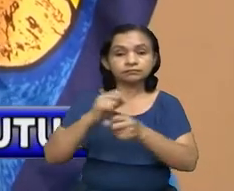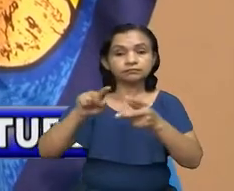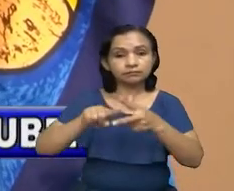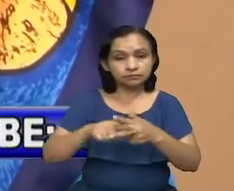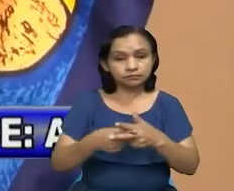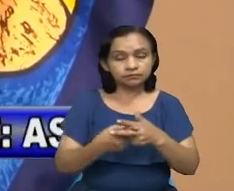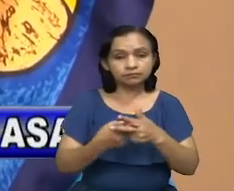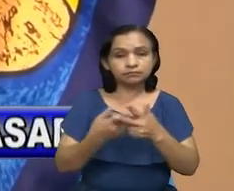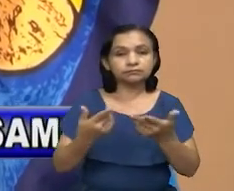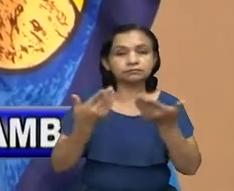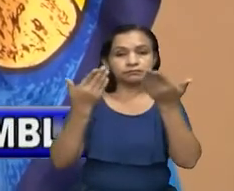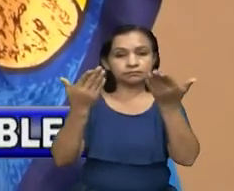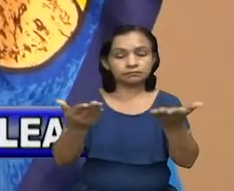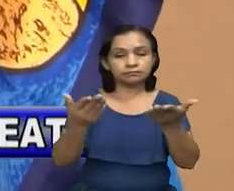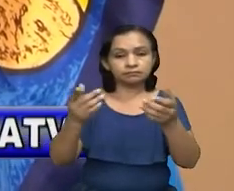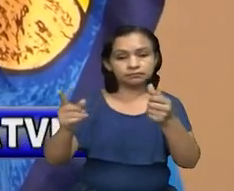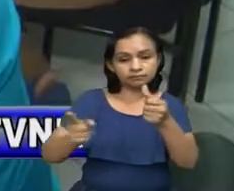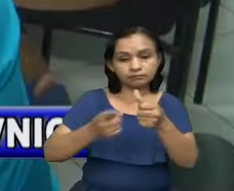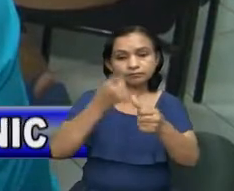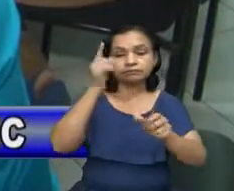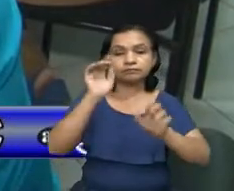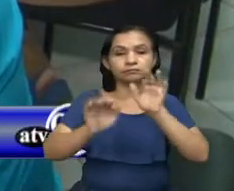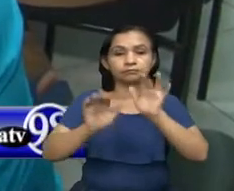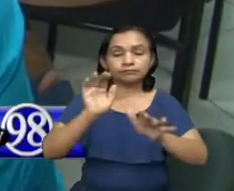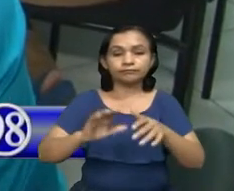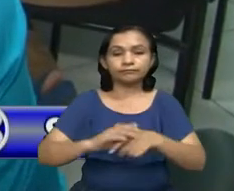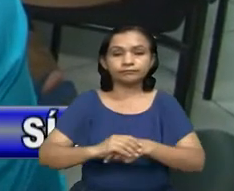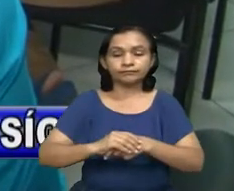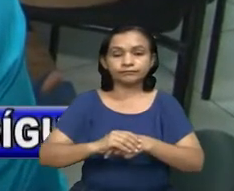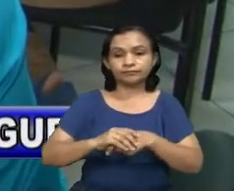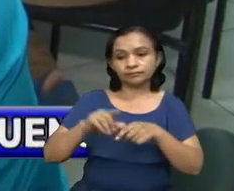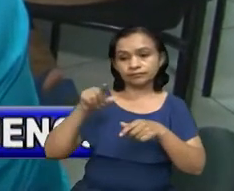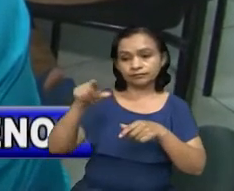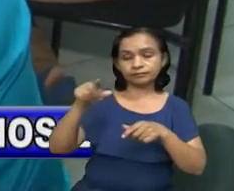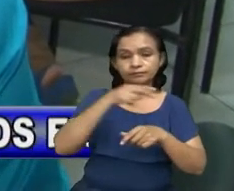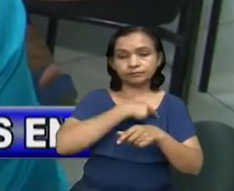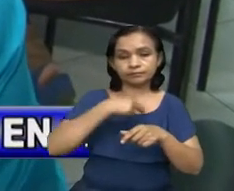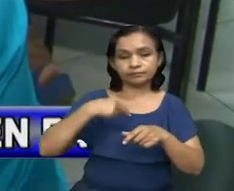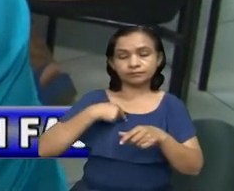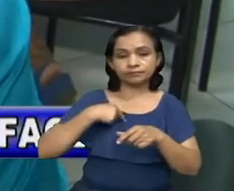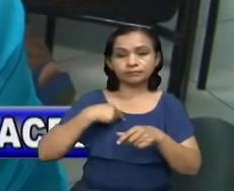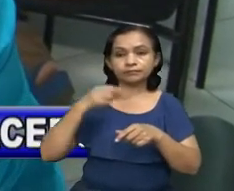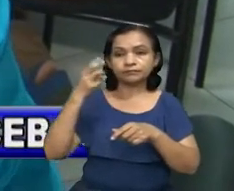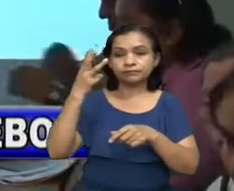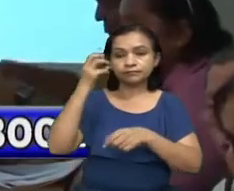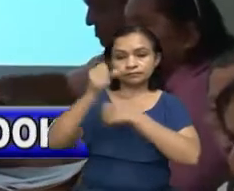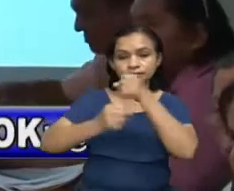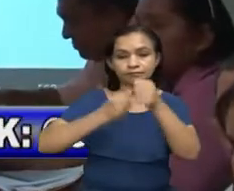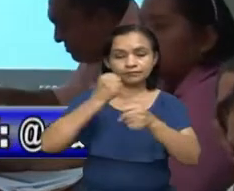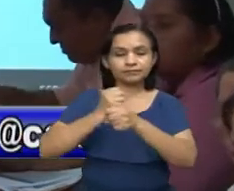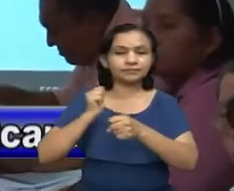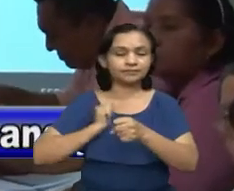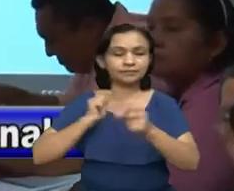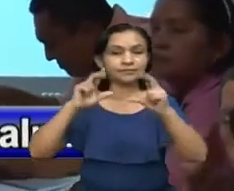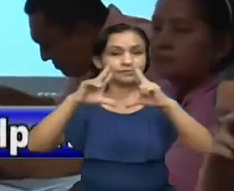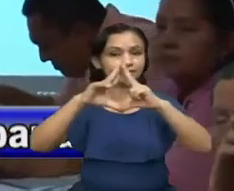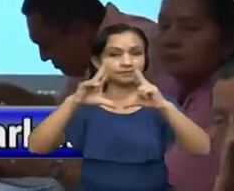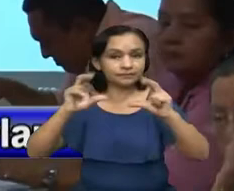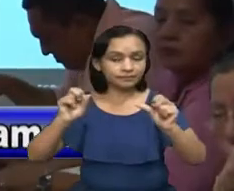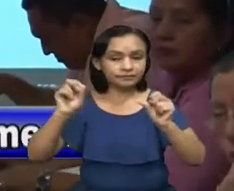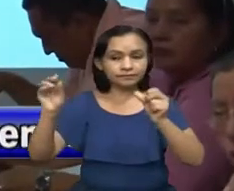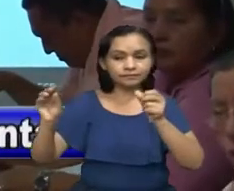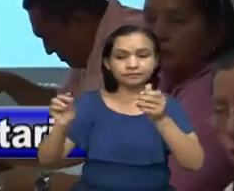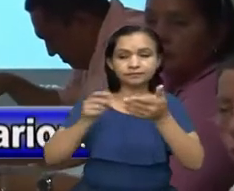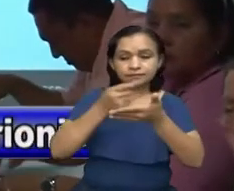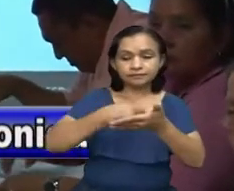y entregarla en primer secretaría. La titular de la entidad se refirió al 30 aniversario que cumple Nicaragua de haberse adherido